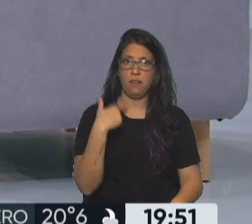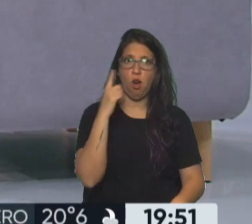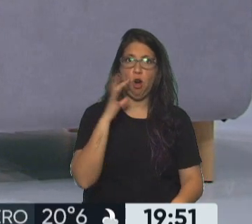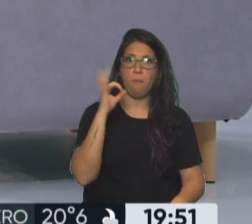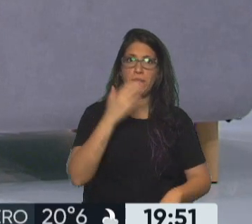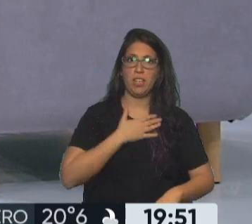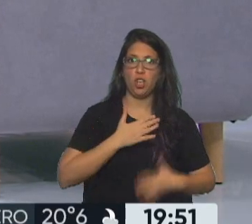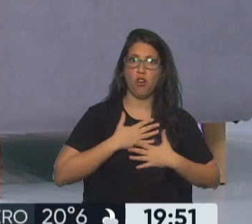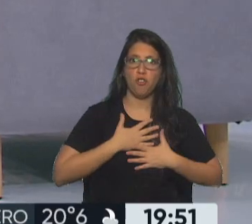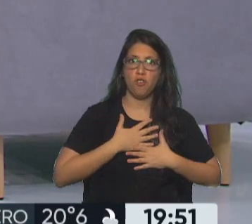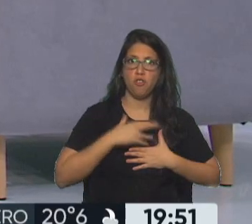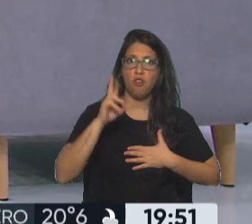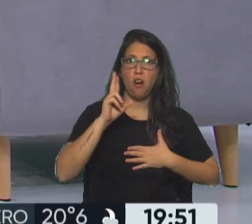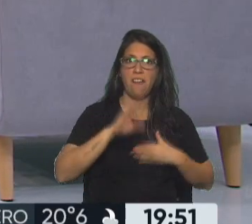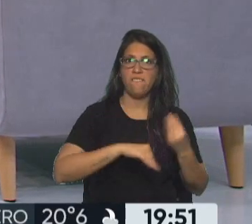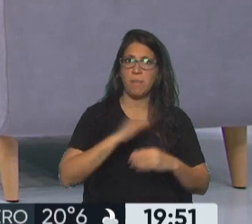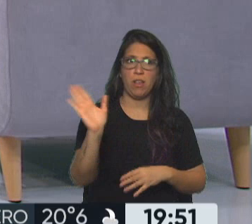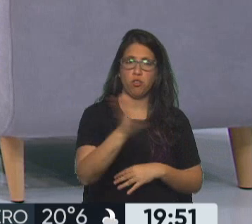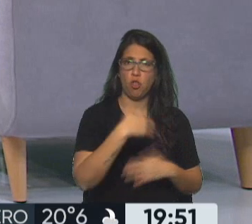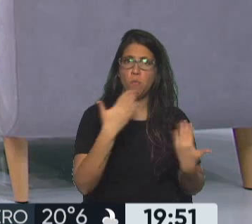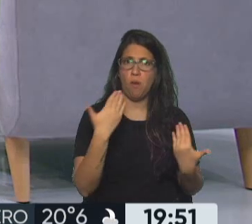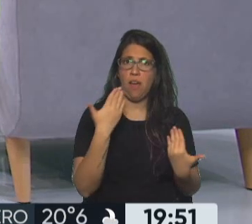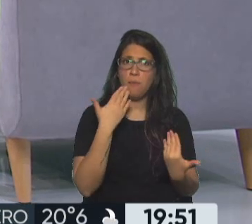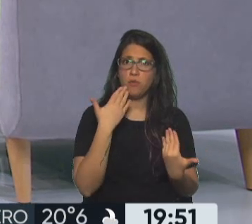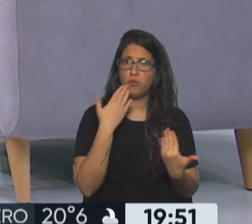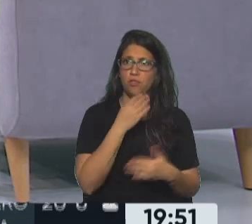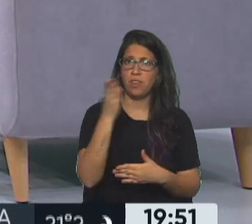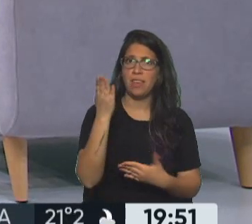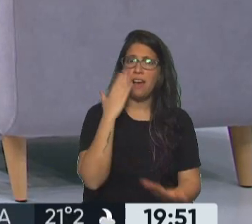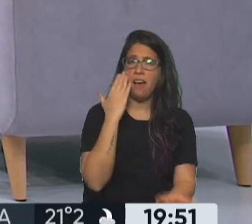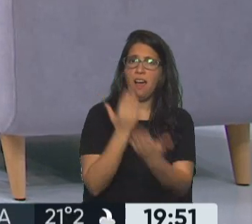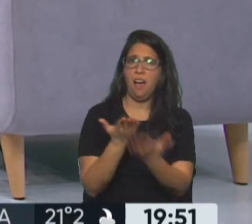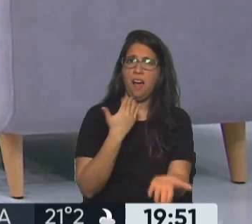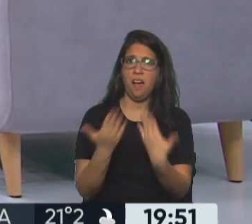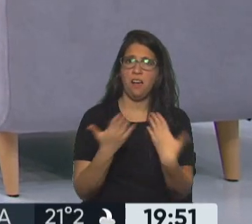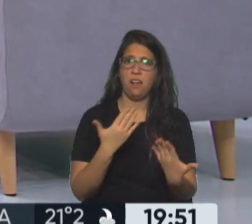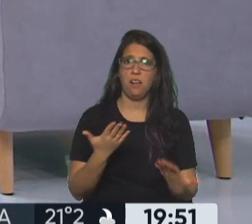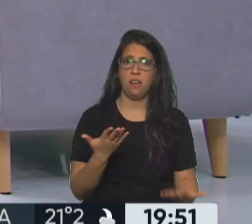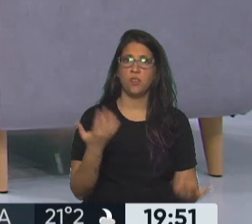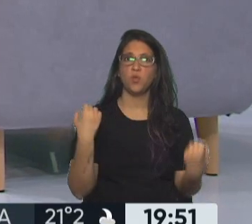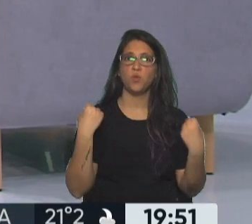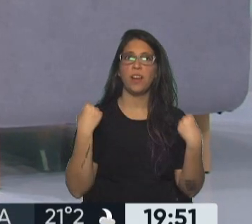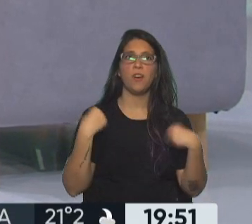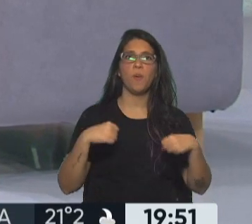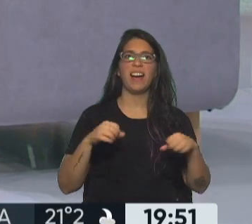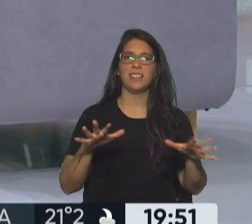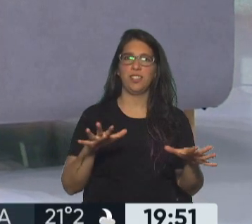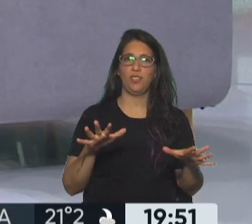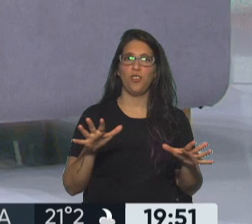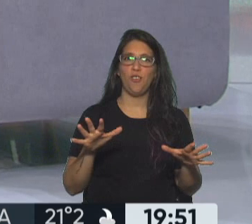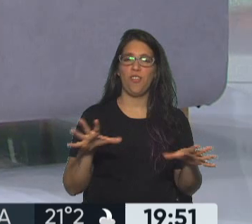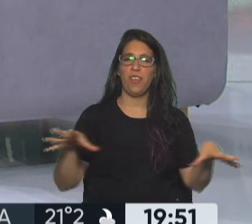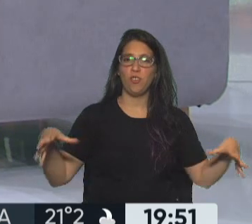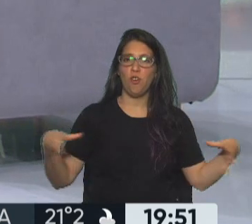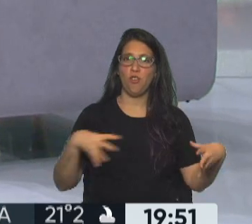digo, Claro. ojalá todos los familiares de genocidas podamos hacer este Claro. ejercicio, que igual te digo, es un ejercicio y esto de colectivizarnos,